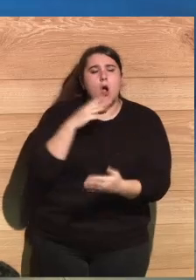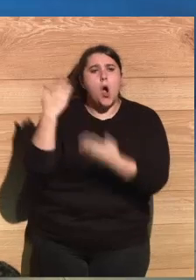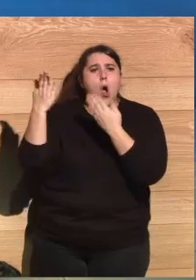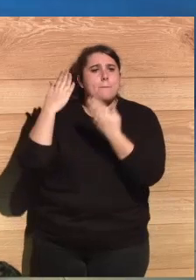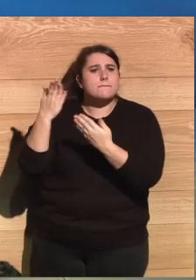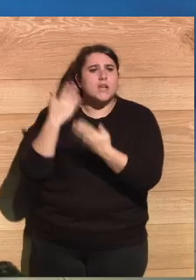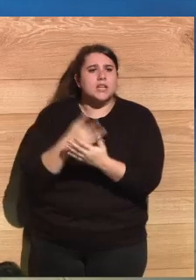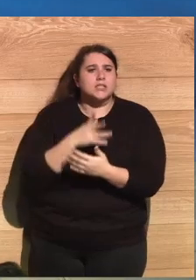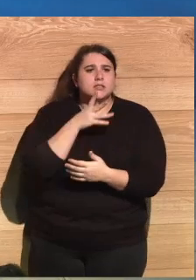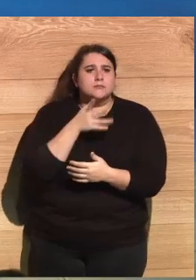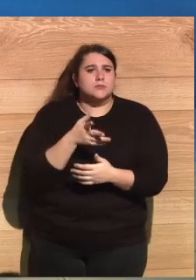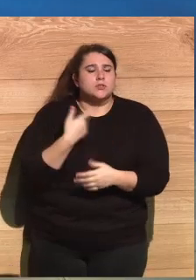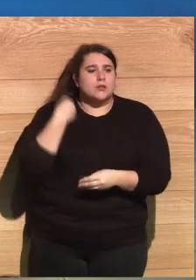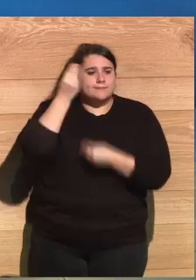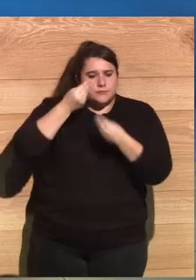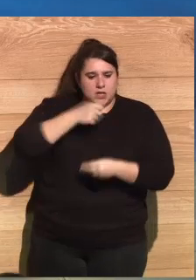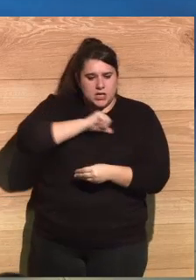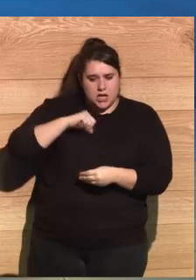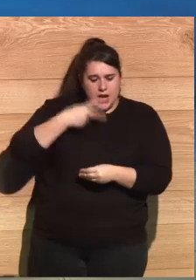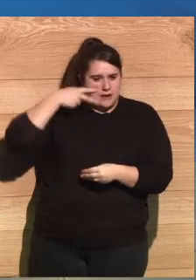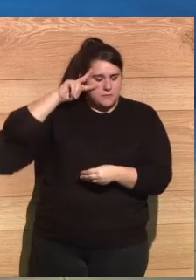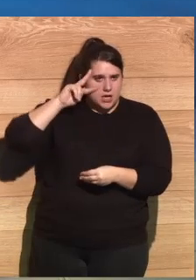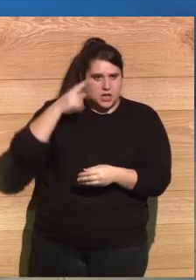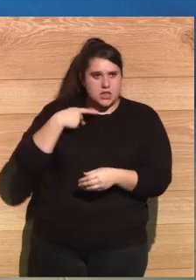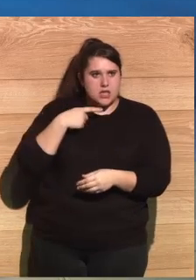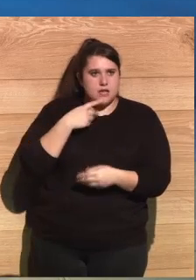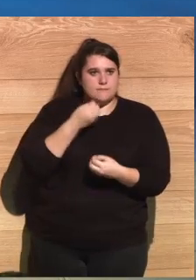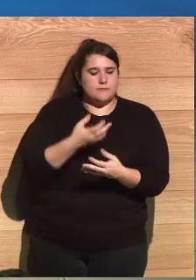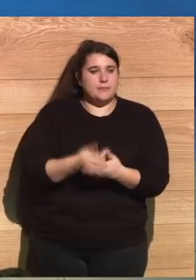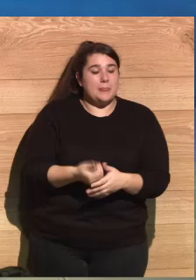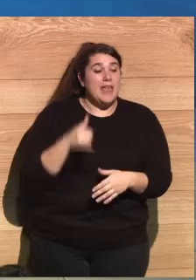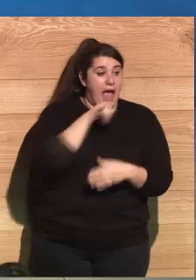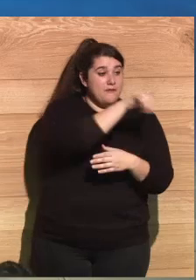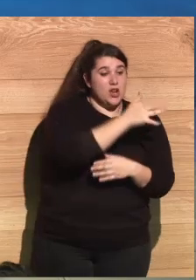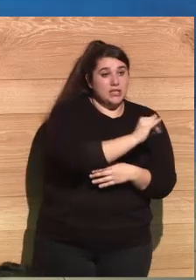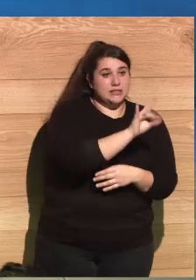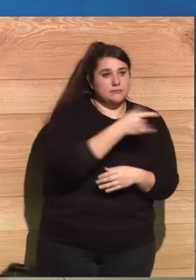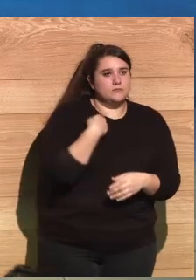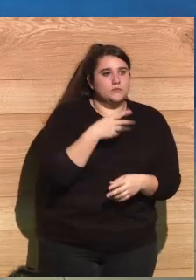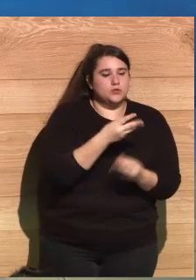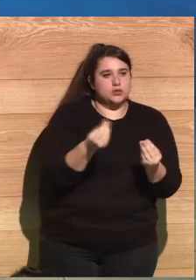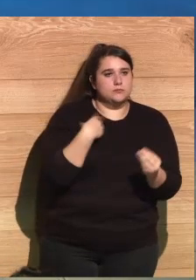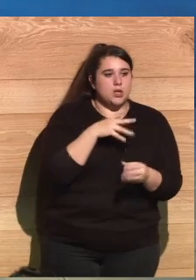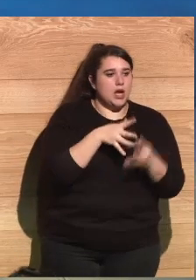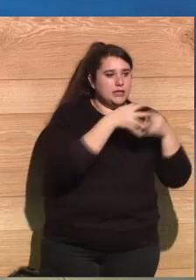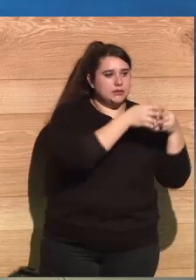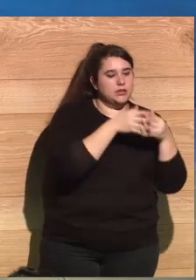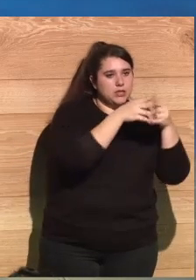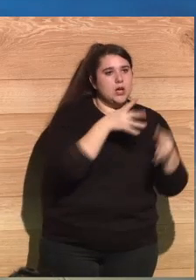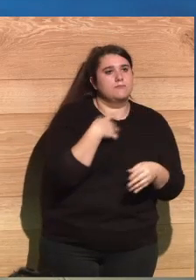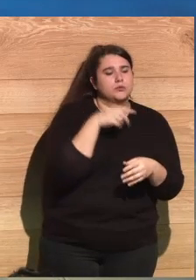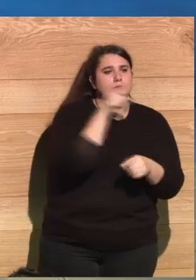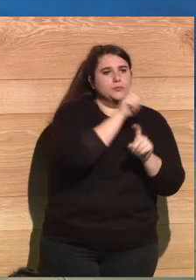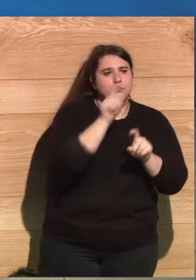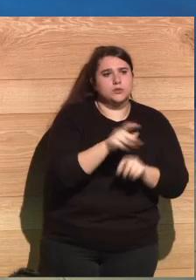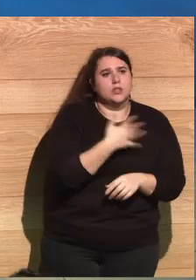su revisión crítica de esa experiencia, ¿no? En los aviones, pero muchos, porque yo me he recorrido mucho de Estados Unidos en Greyhound, se